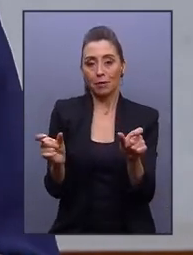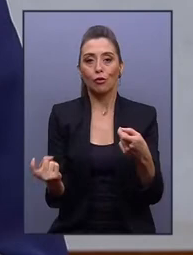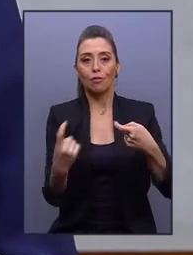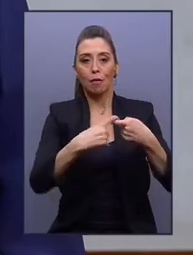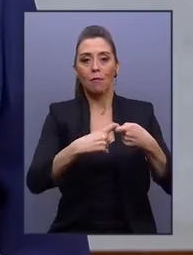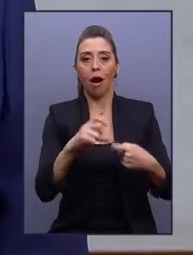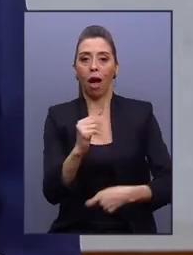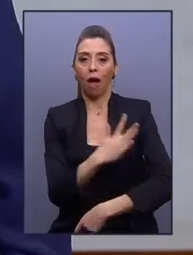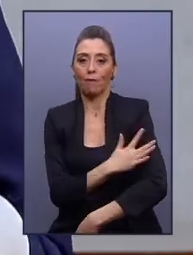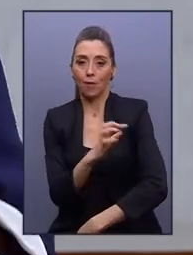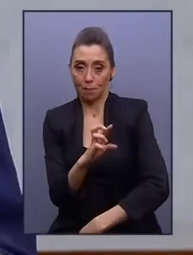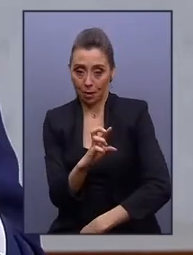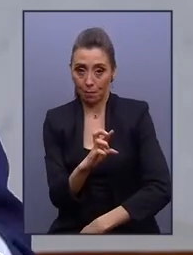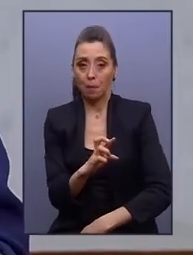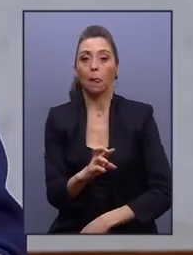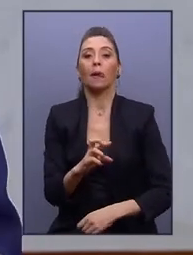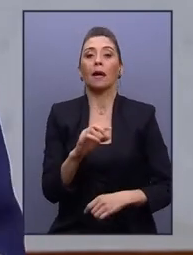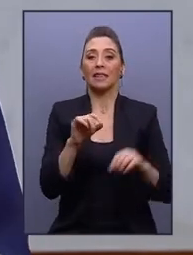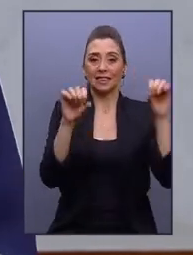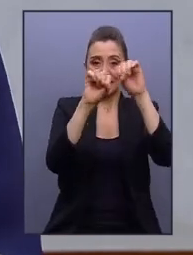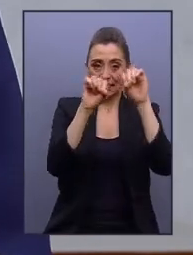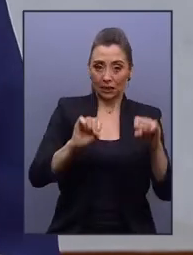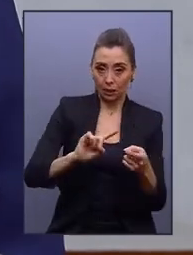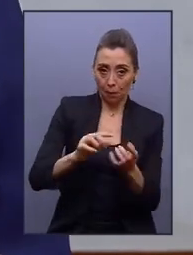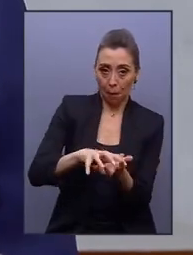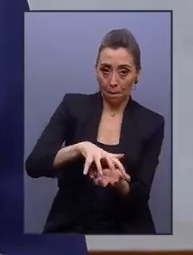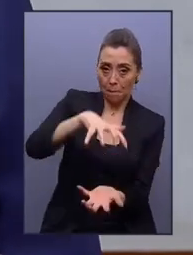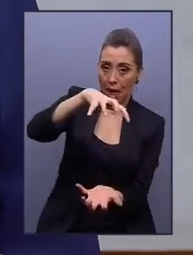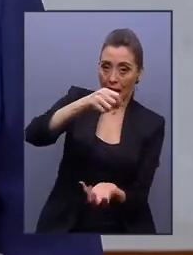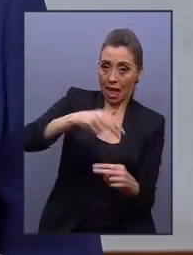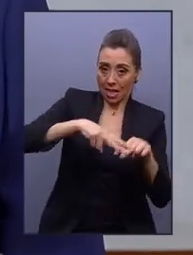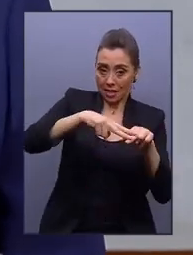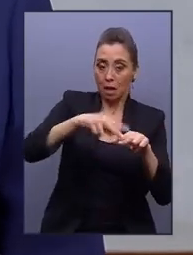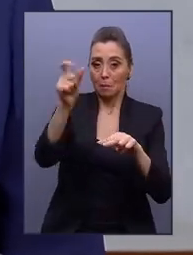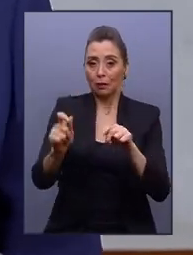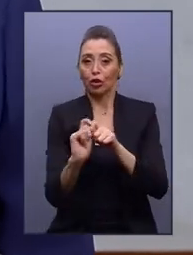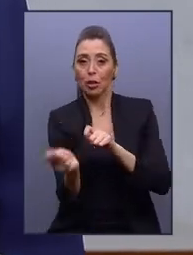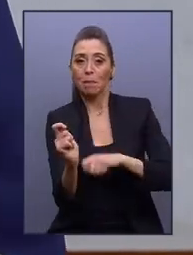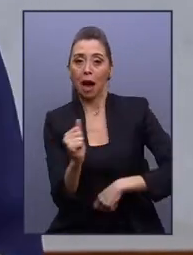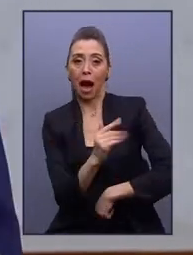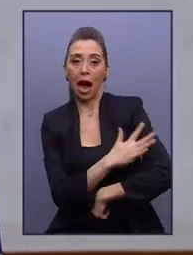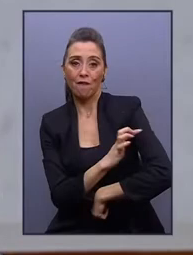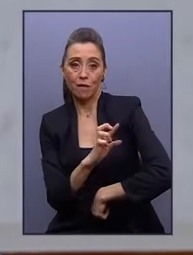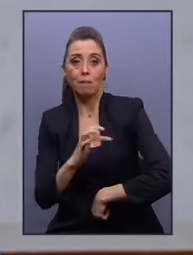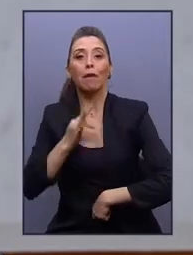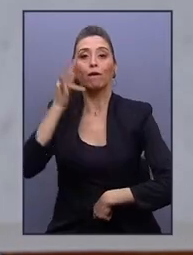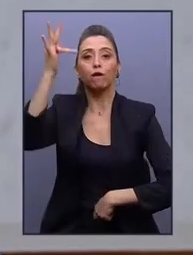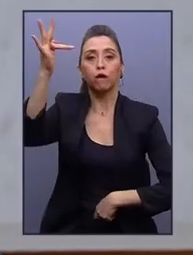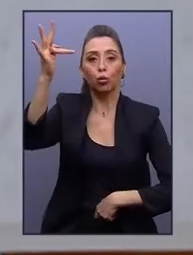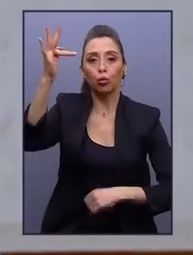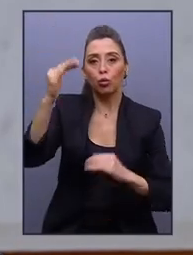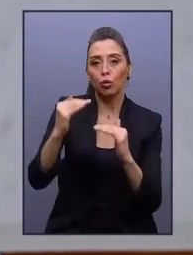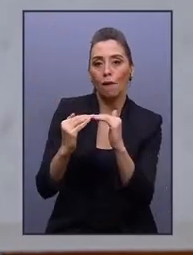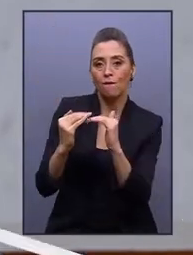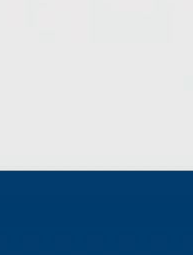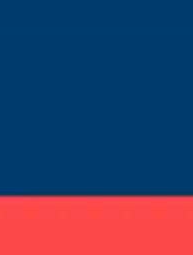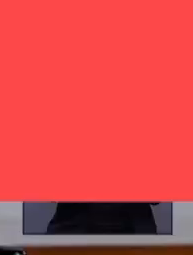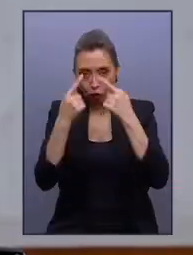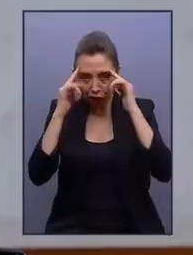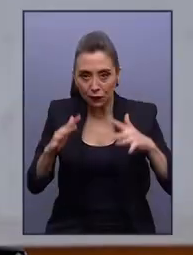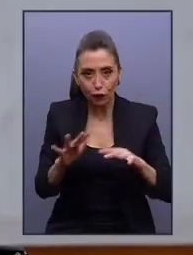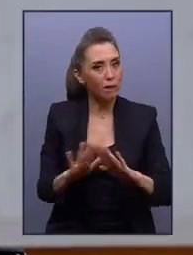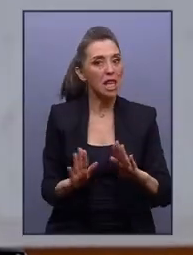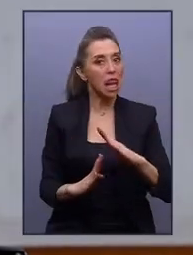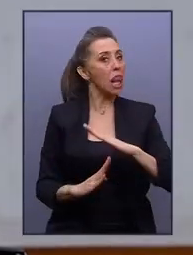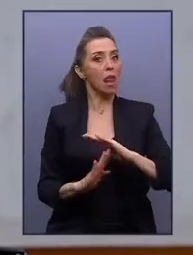AFP. Y en la medida que el sistema madure, las pensiones de los actuales cotizantes aumentarán 50% en promedio.